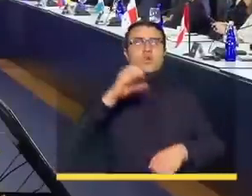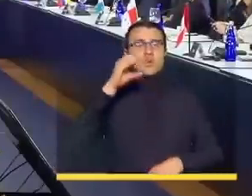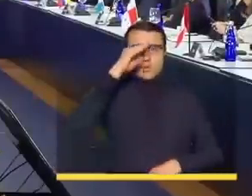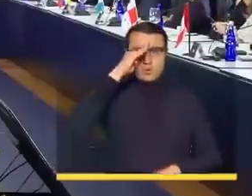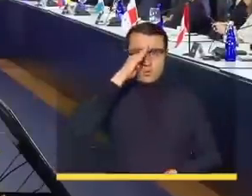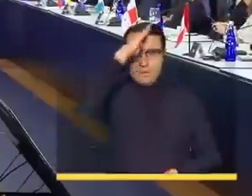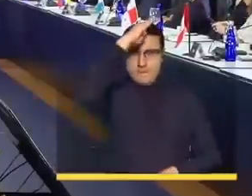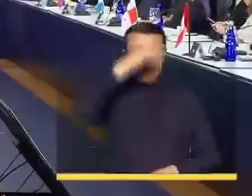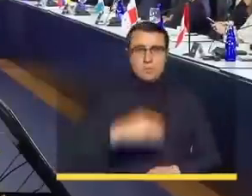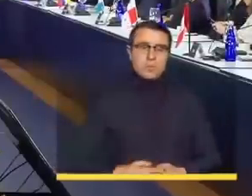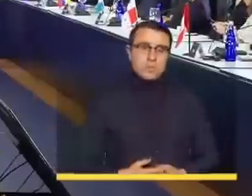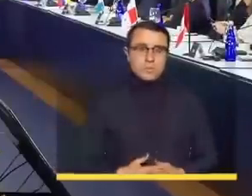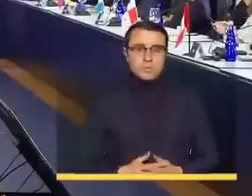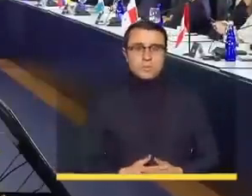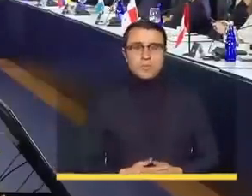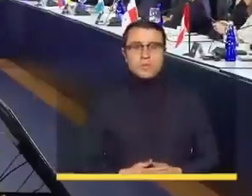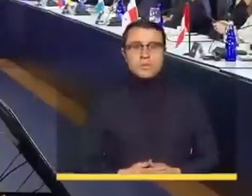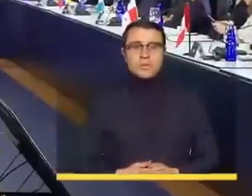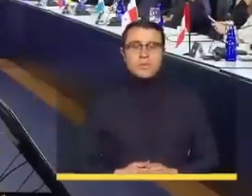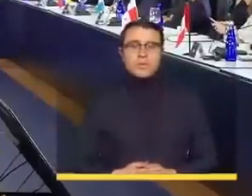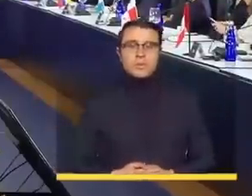Gustavo Petro Urrego.